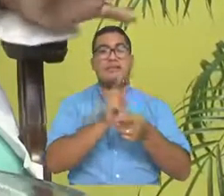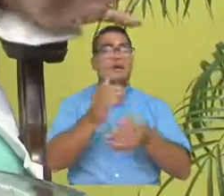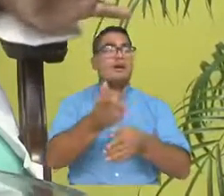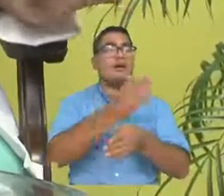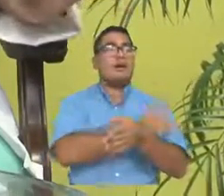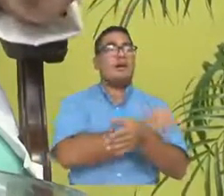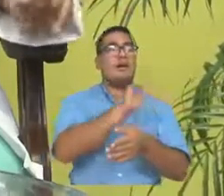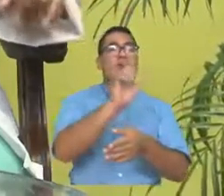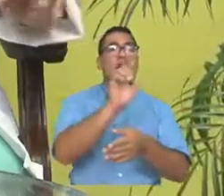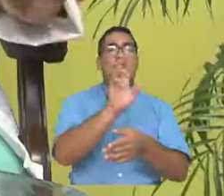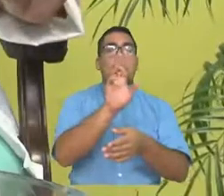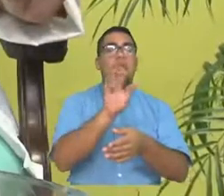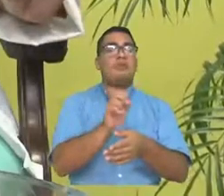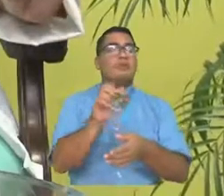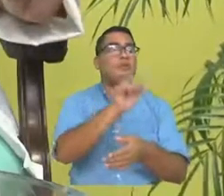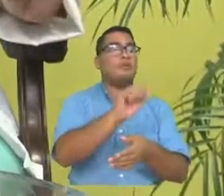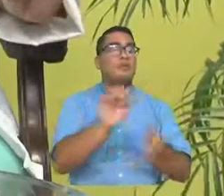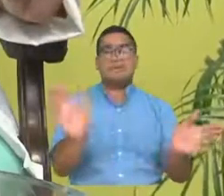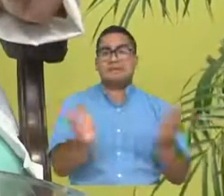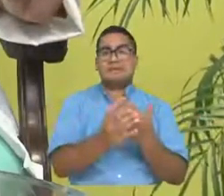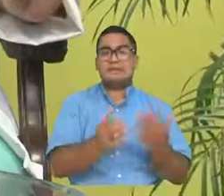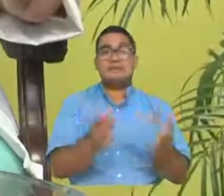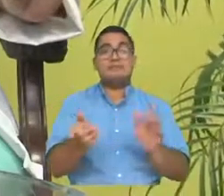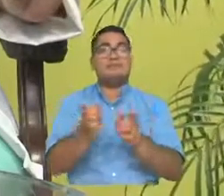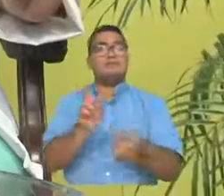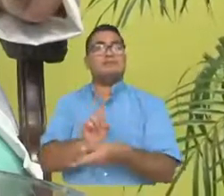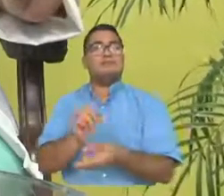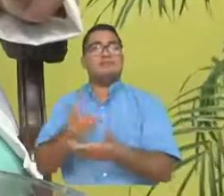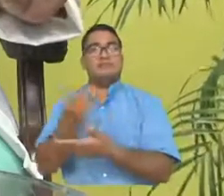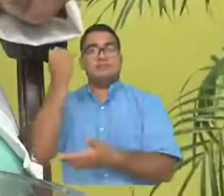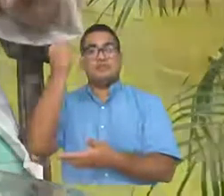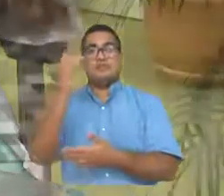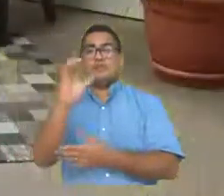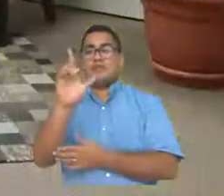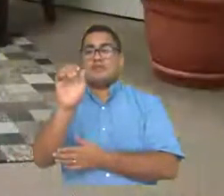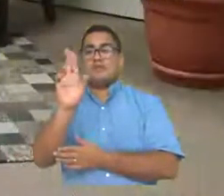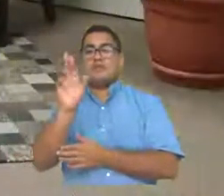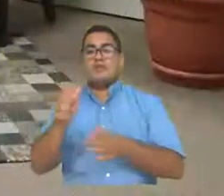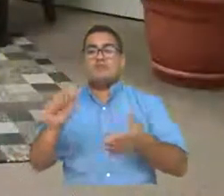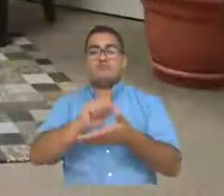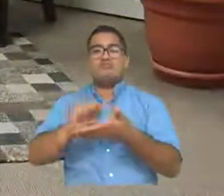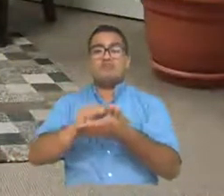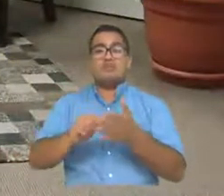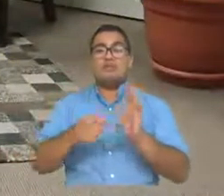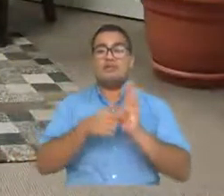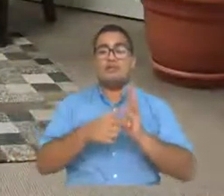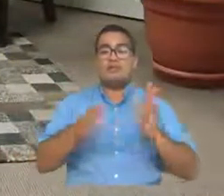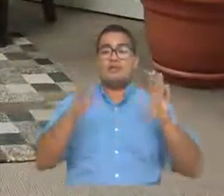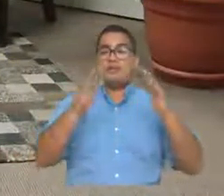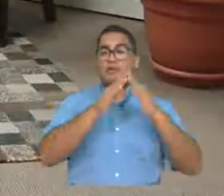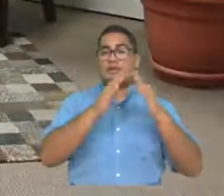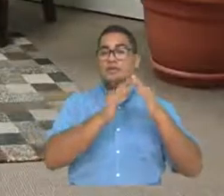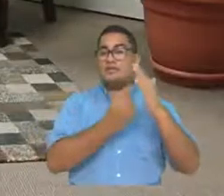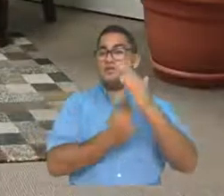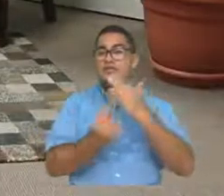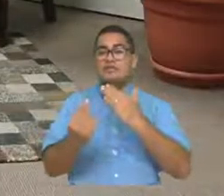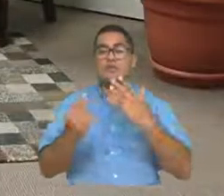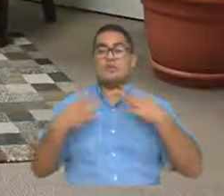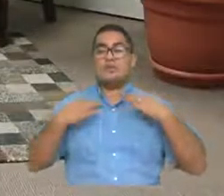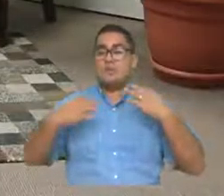vuelvan costumbres a partir de esto, porque exacto, todavía no tenemos la vacuna. Hay cambios que uno tiene que hacer en su